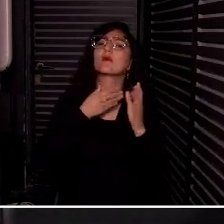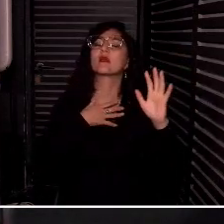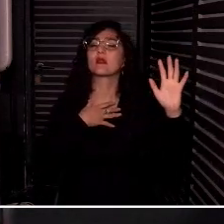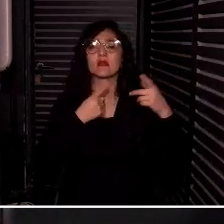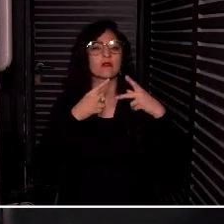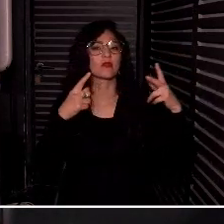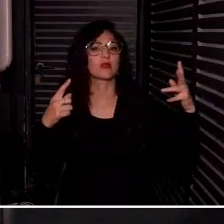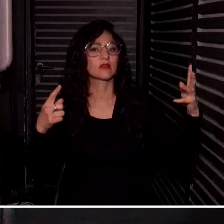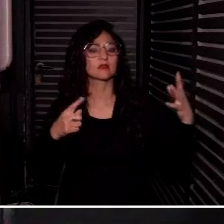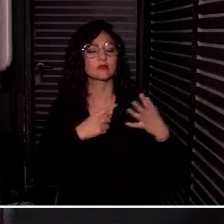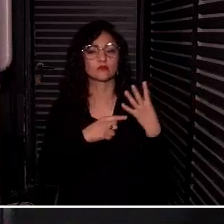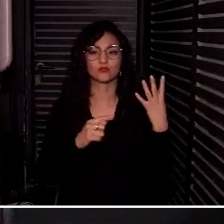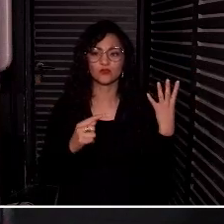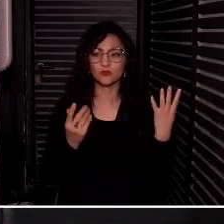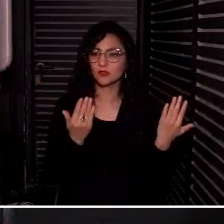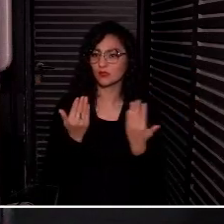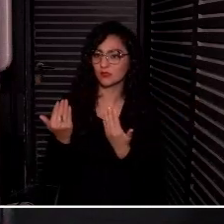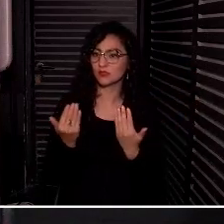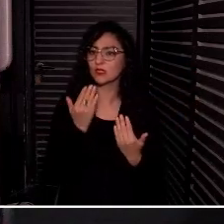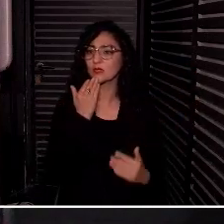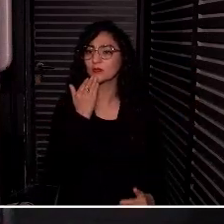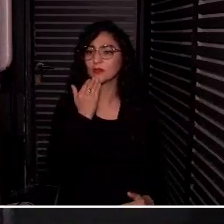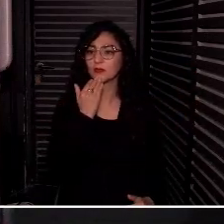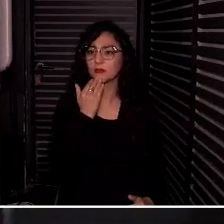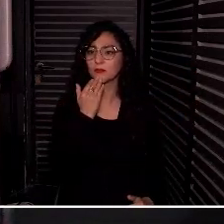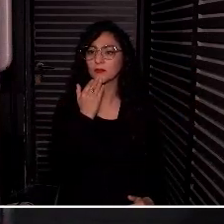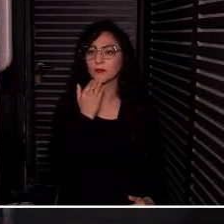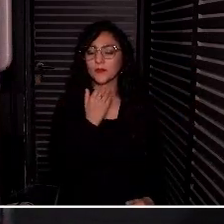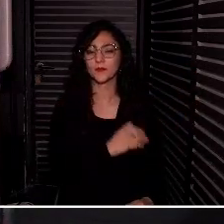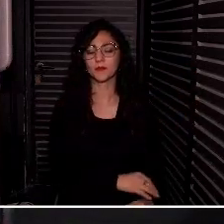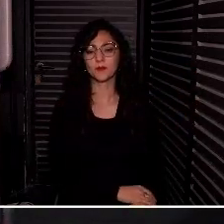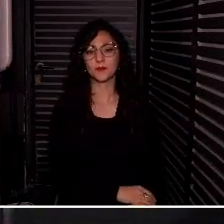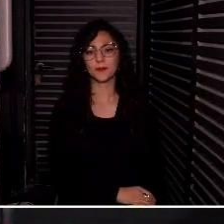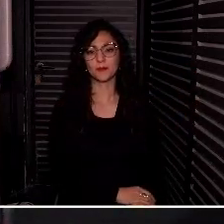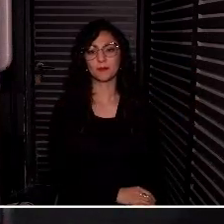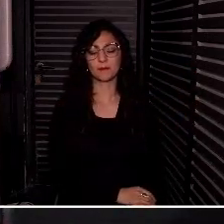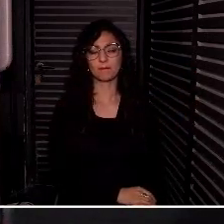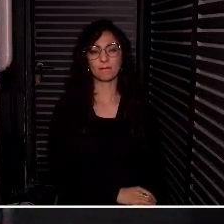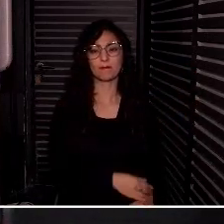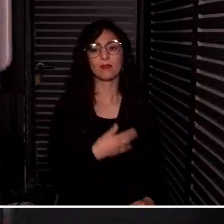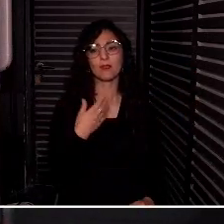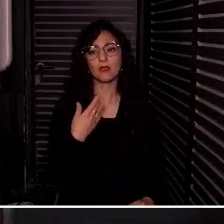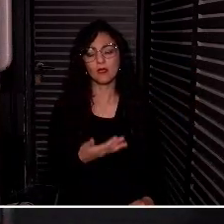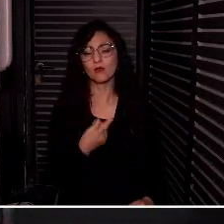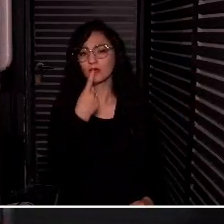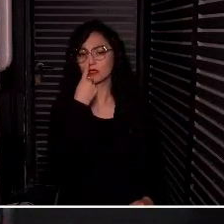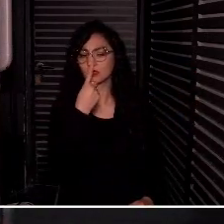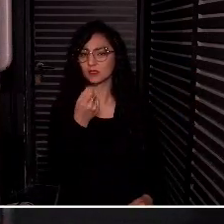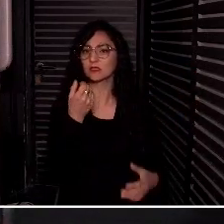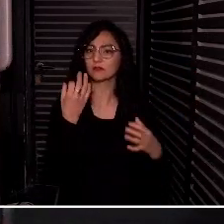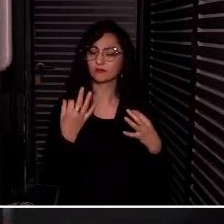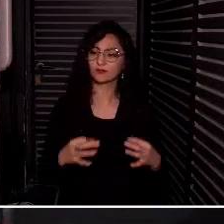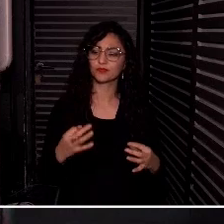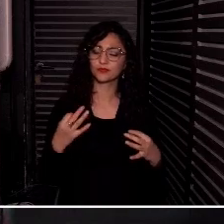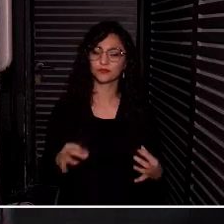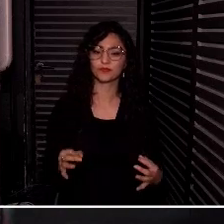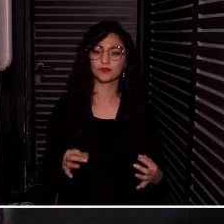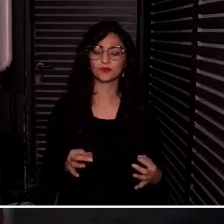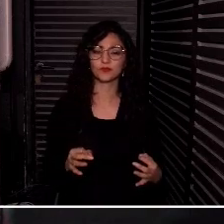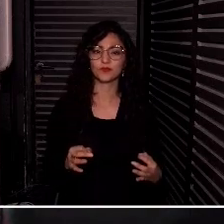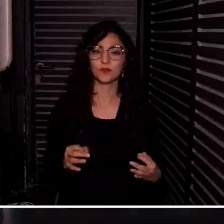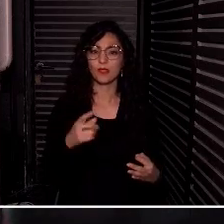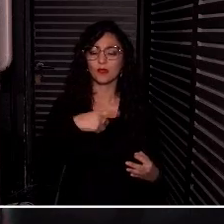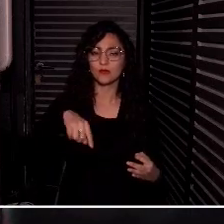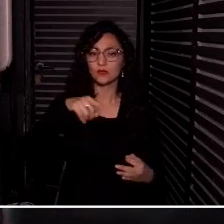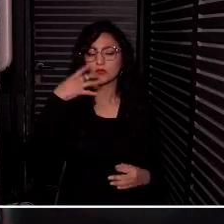creo que debería haber no sé por lo menos empezar a a debatir en serio digamos eh el la